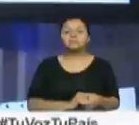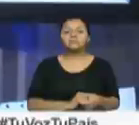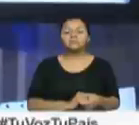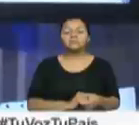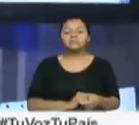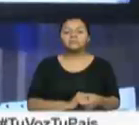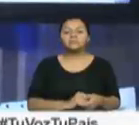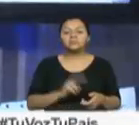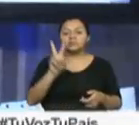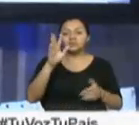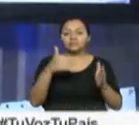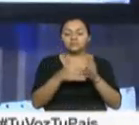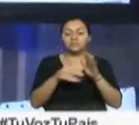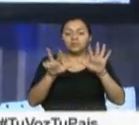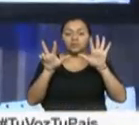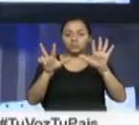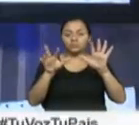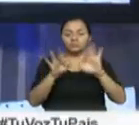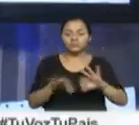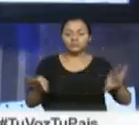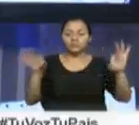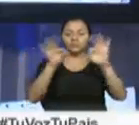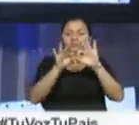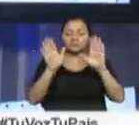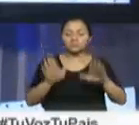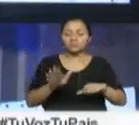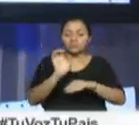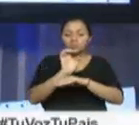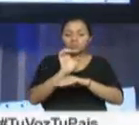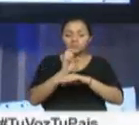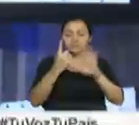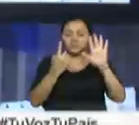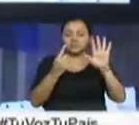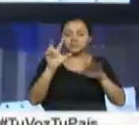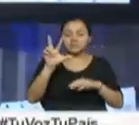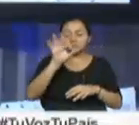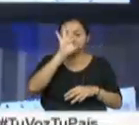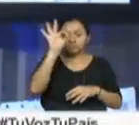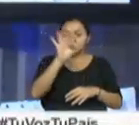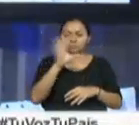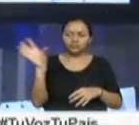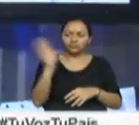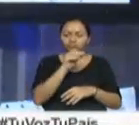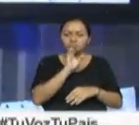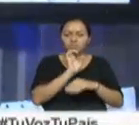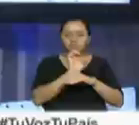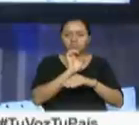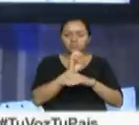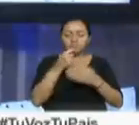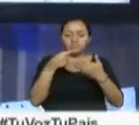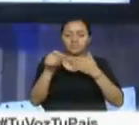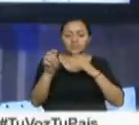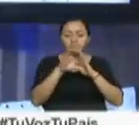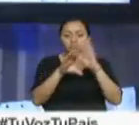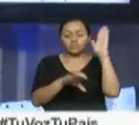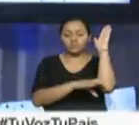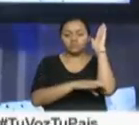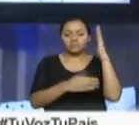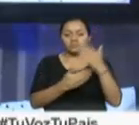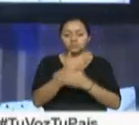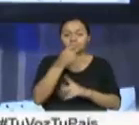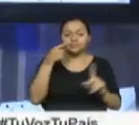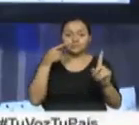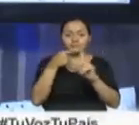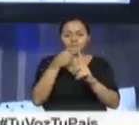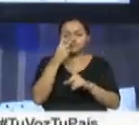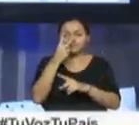El 2008 marca un hito en la historia ecuatoriana. Más del 63% de ecuatorianos aprobó la nueva constitución que declara